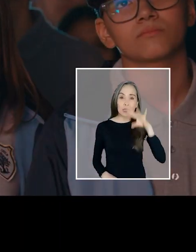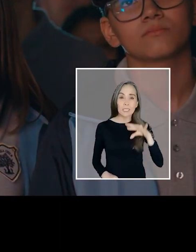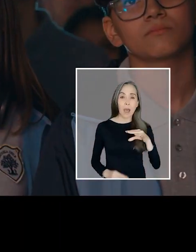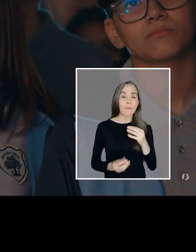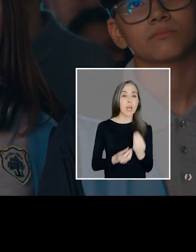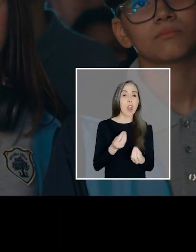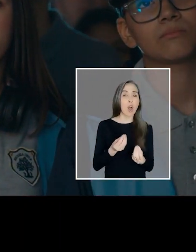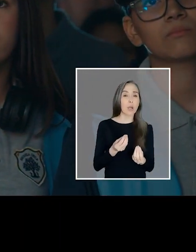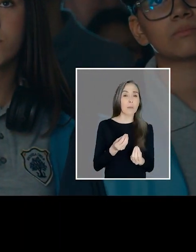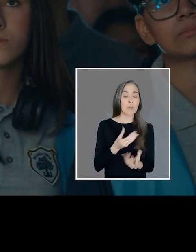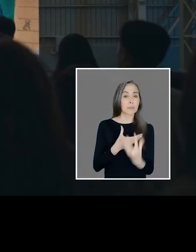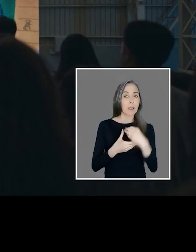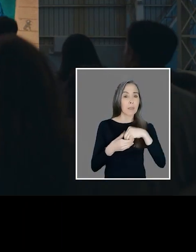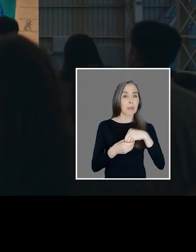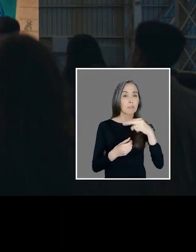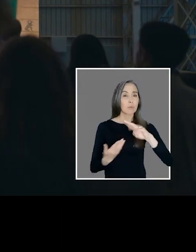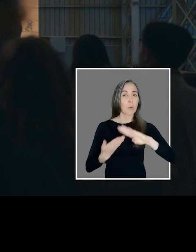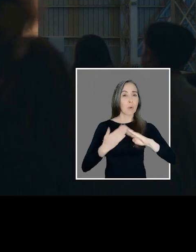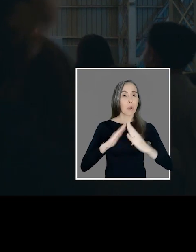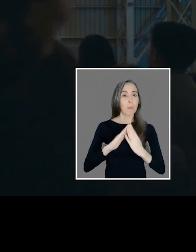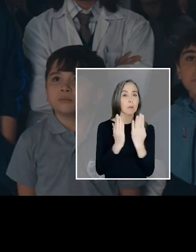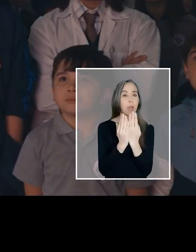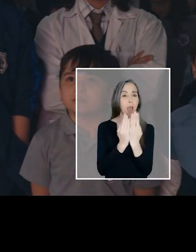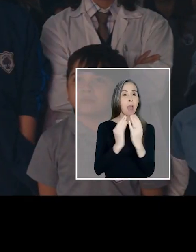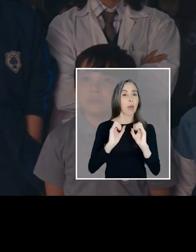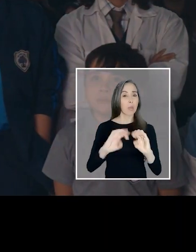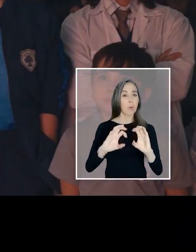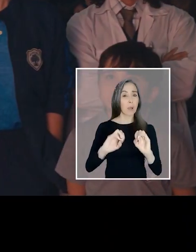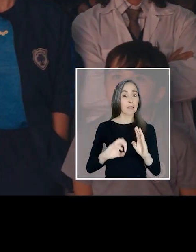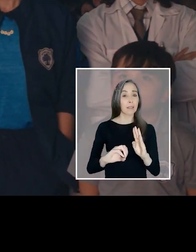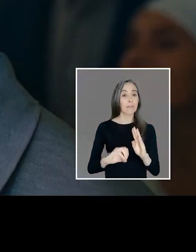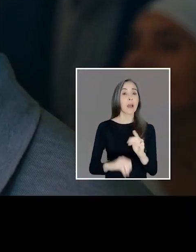¿Sabes lo que está pasando en tu comunidad educativa?